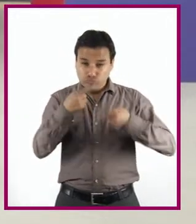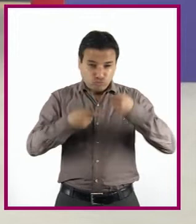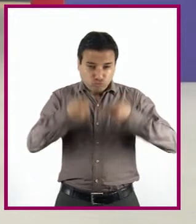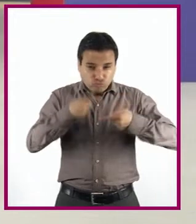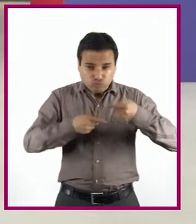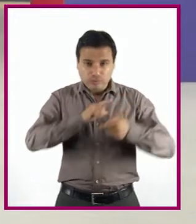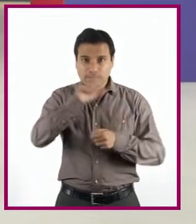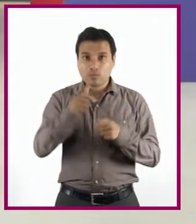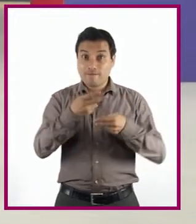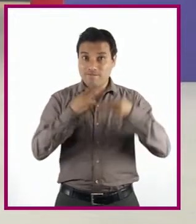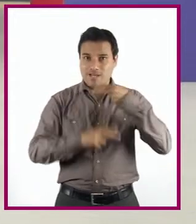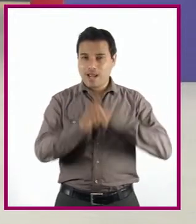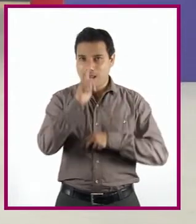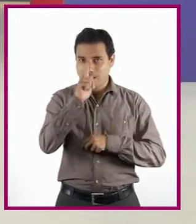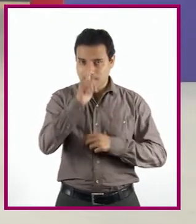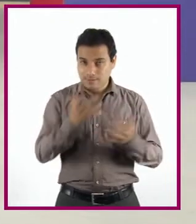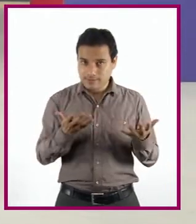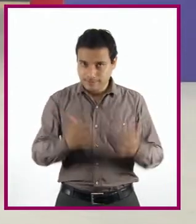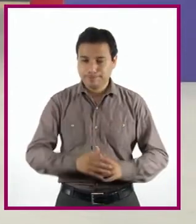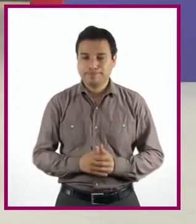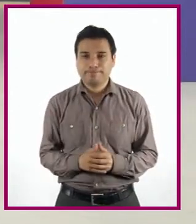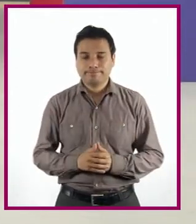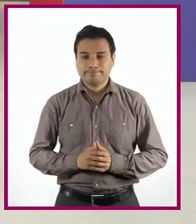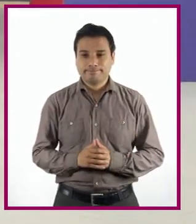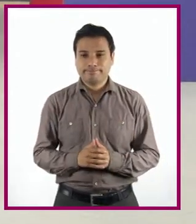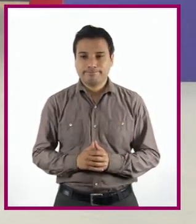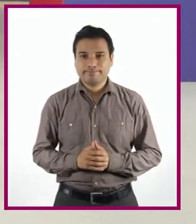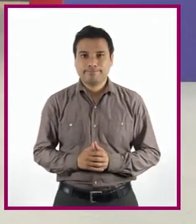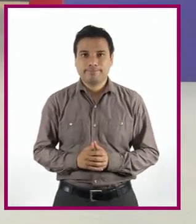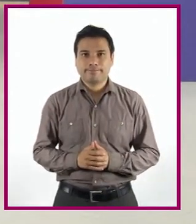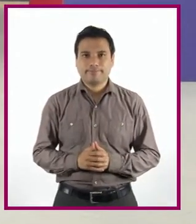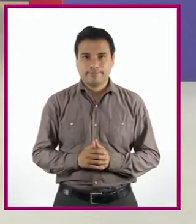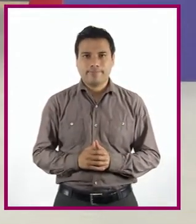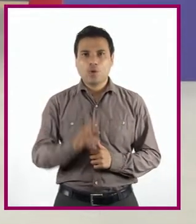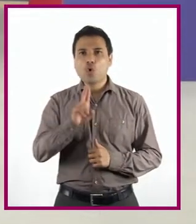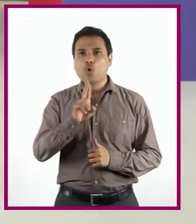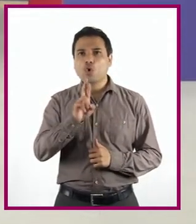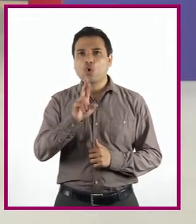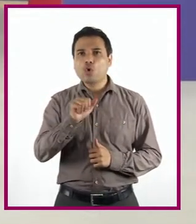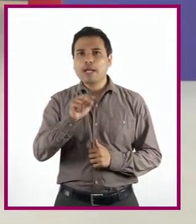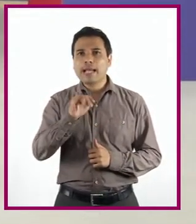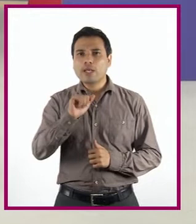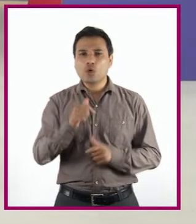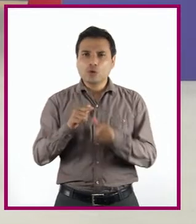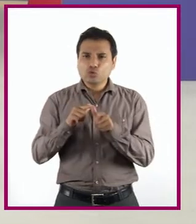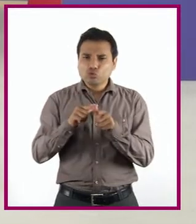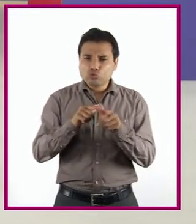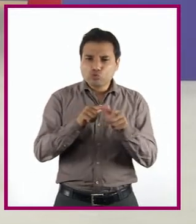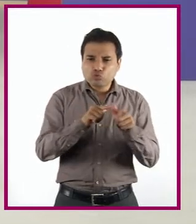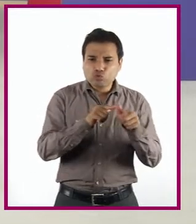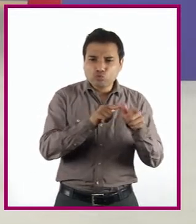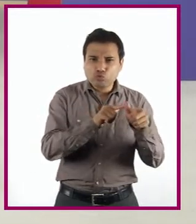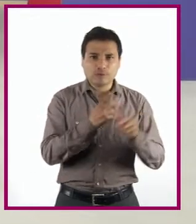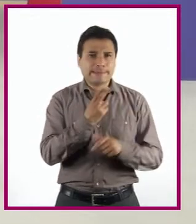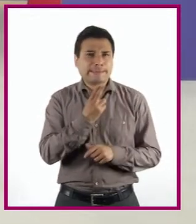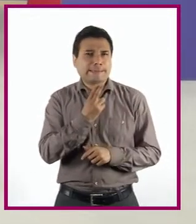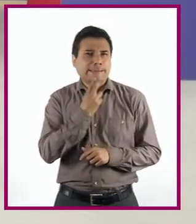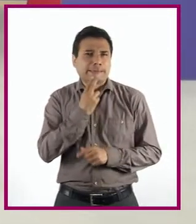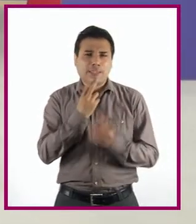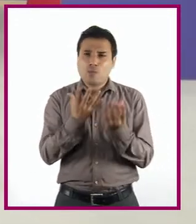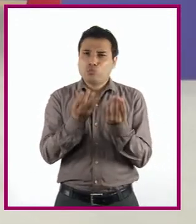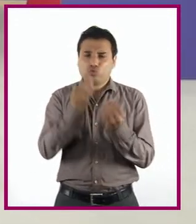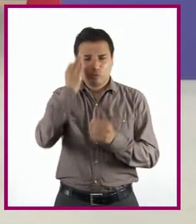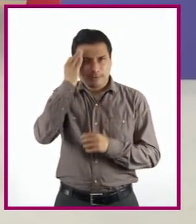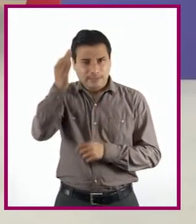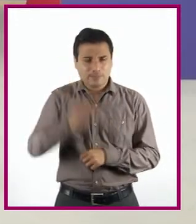producir energía eléctrica. El uranio dura más tiempo que los combustibles derivados del petróleo o